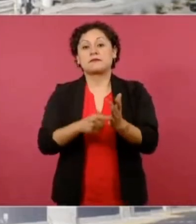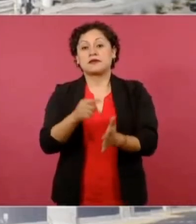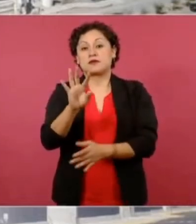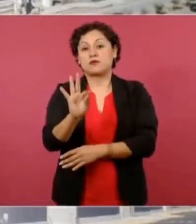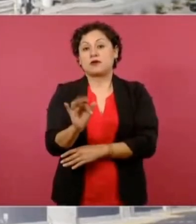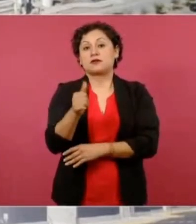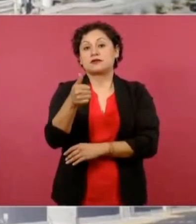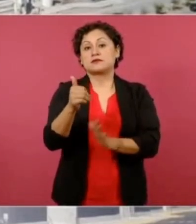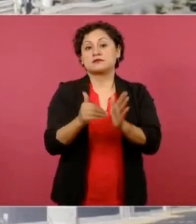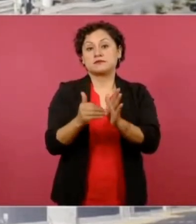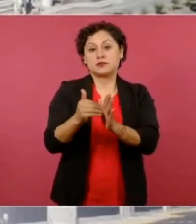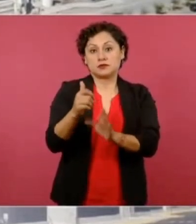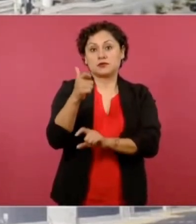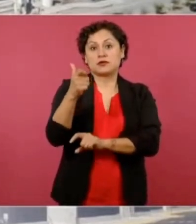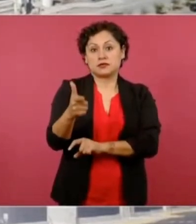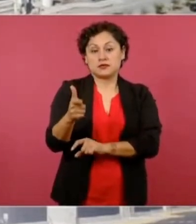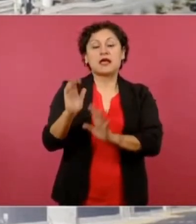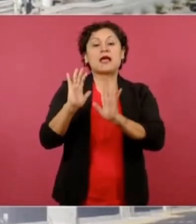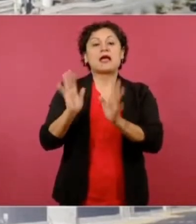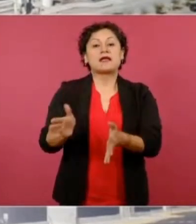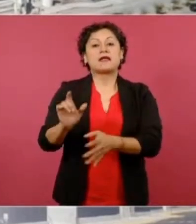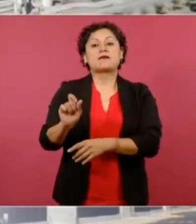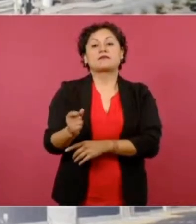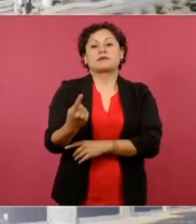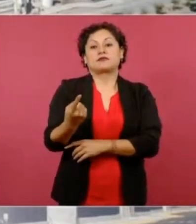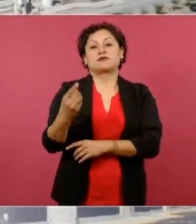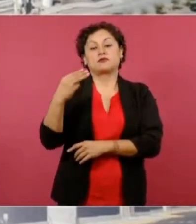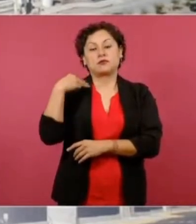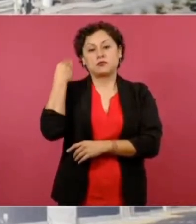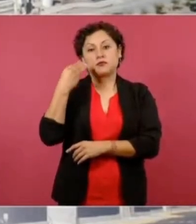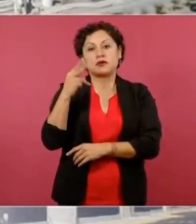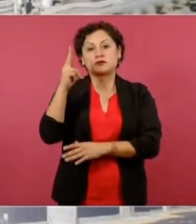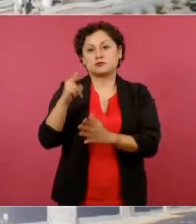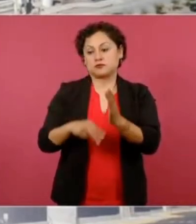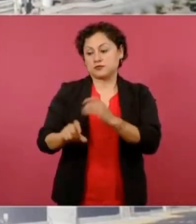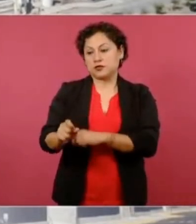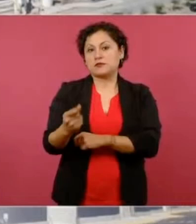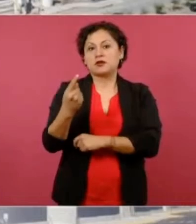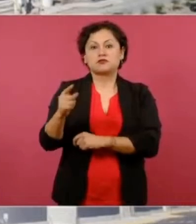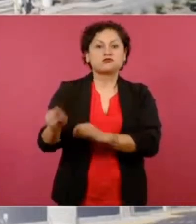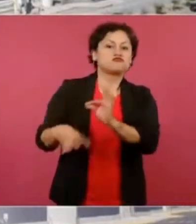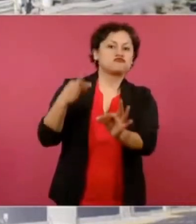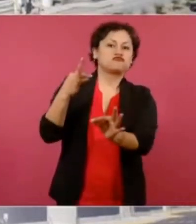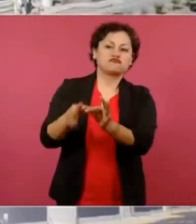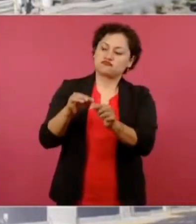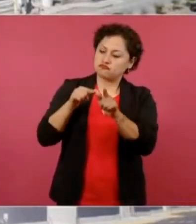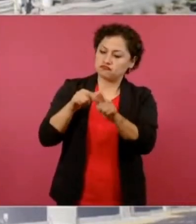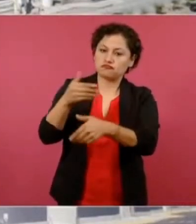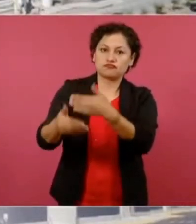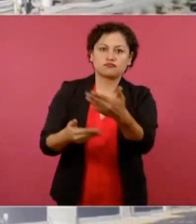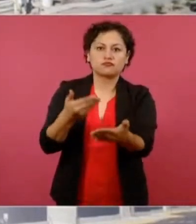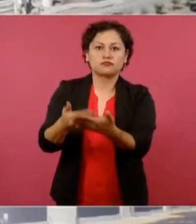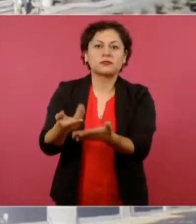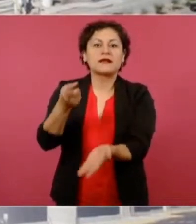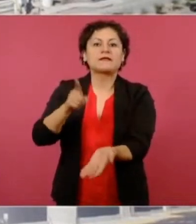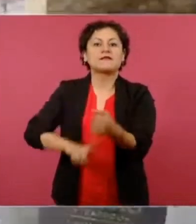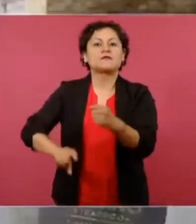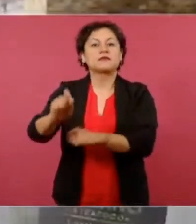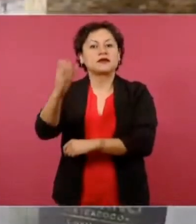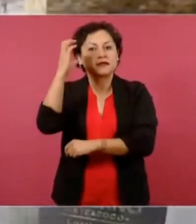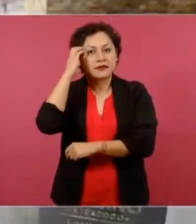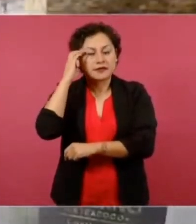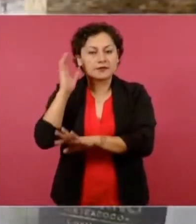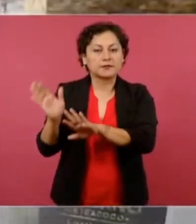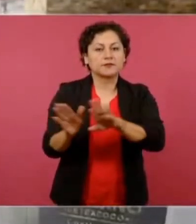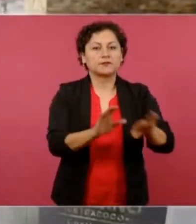pesos, lo echó a andar el 21 de marzo del 2021. Es un hospital de 120 camas. En el Estado de México también hay una